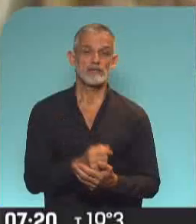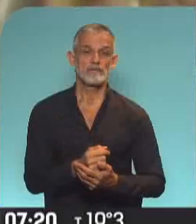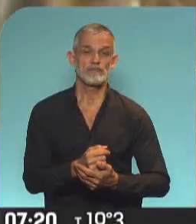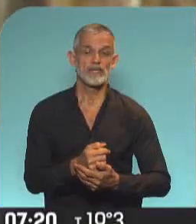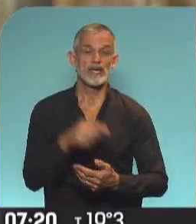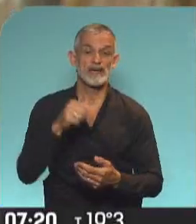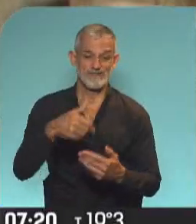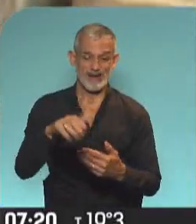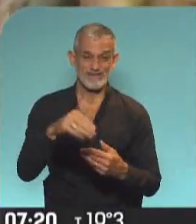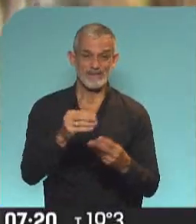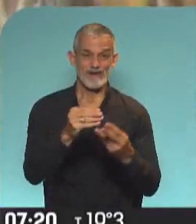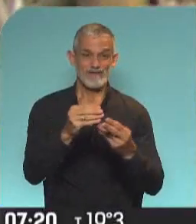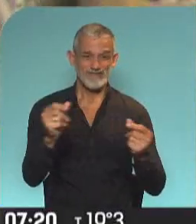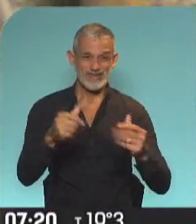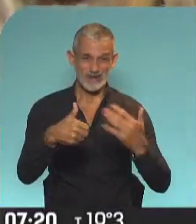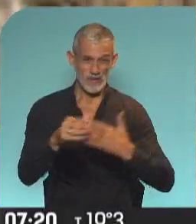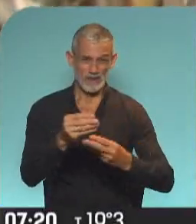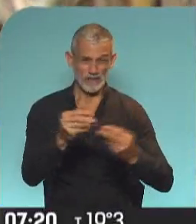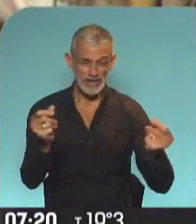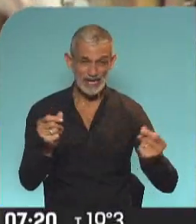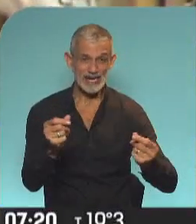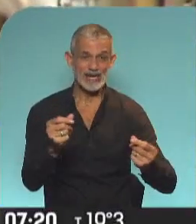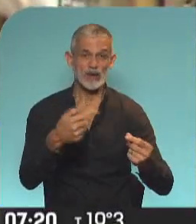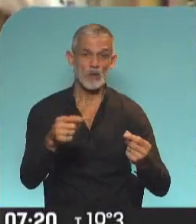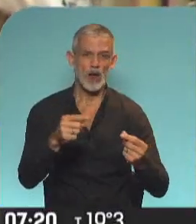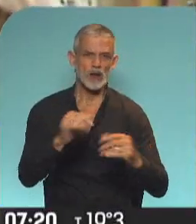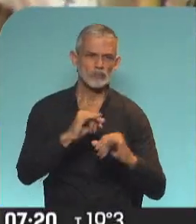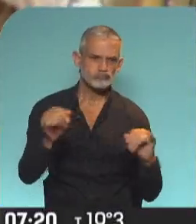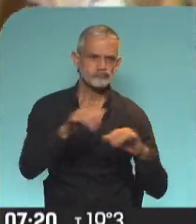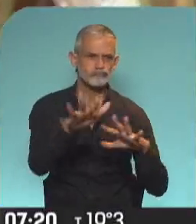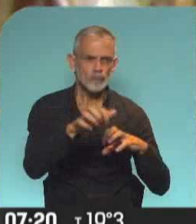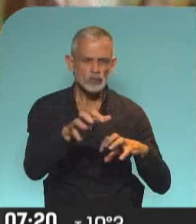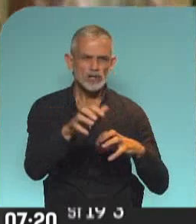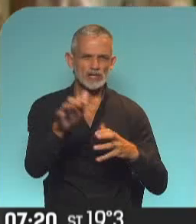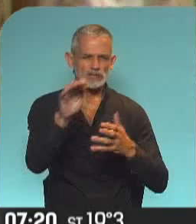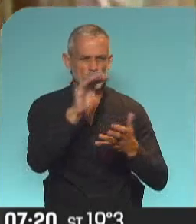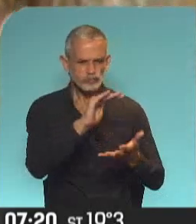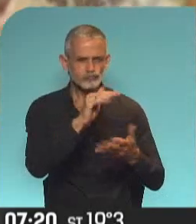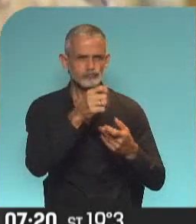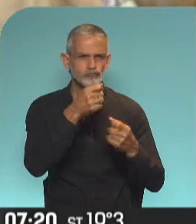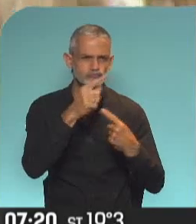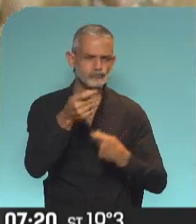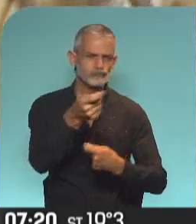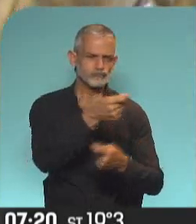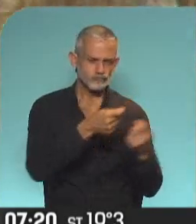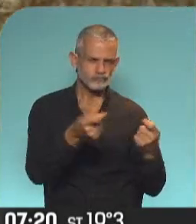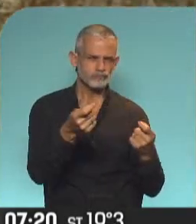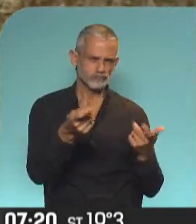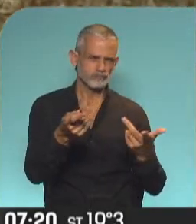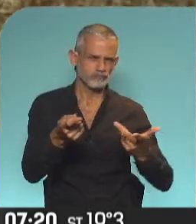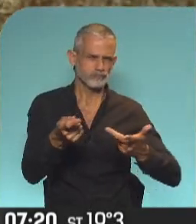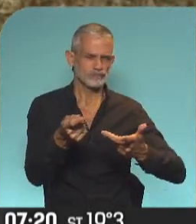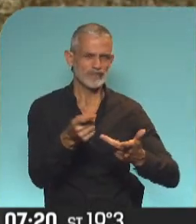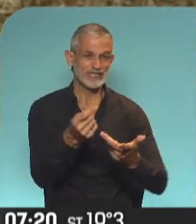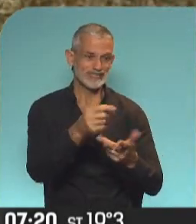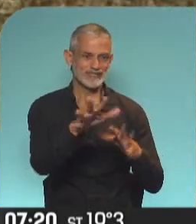por terminar, no falta poco para terminar la campaña del maíz, estamos hablando de un mes y medio, ya de